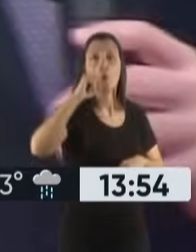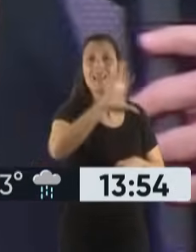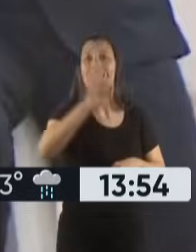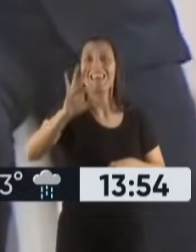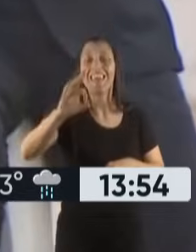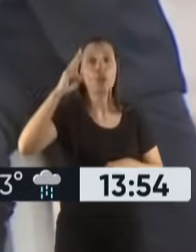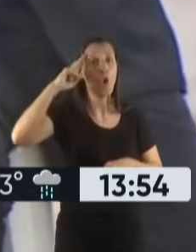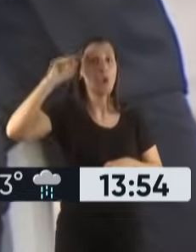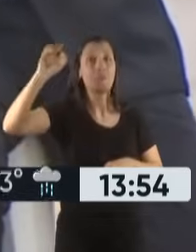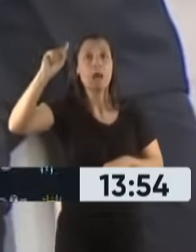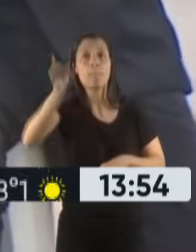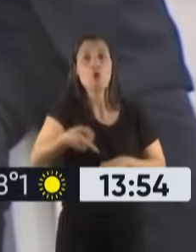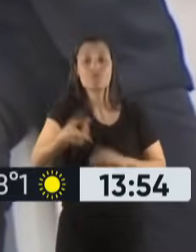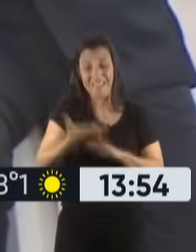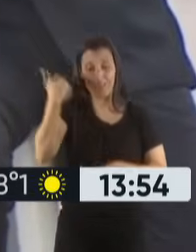1.590% en estos 4 años.